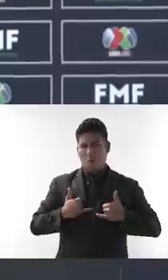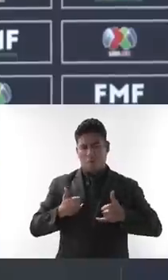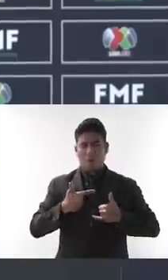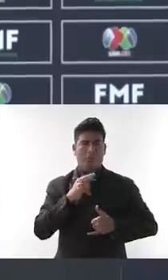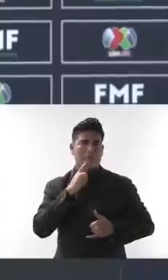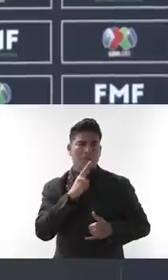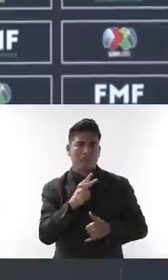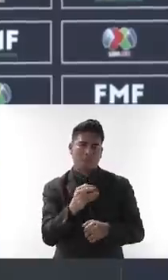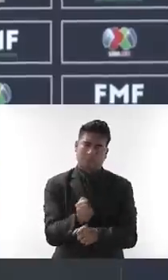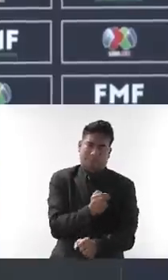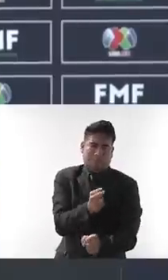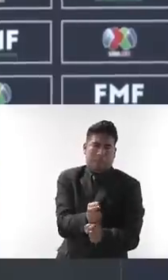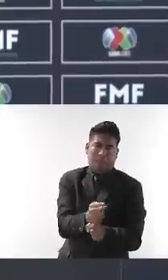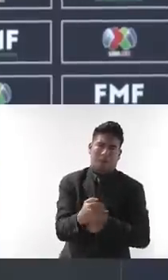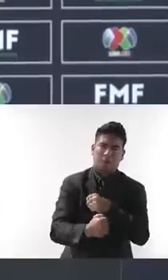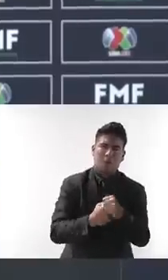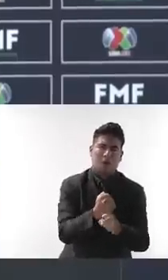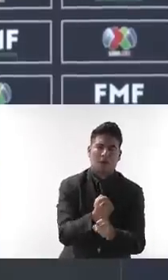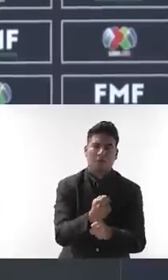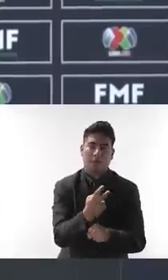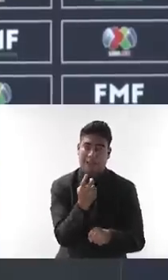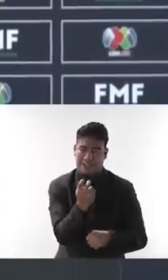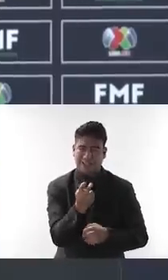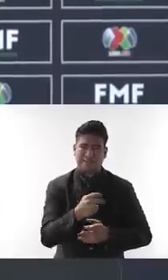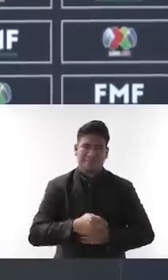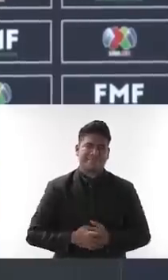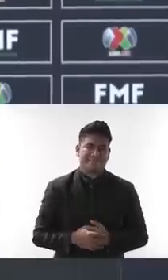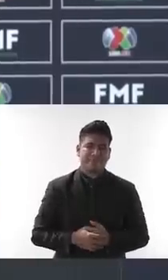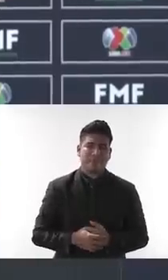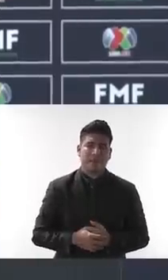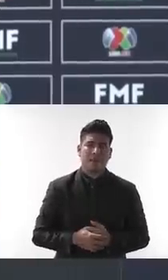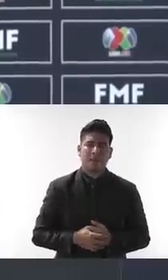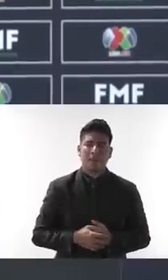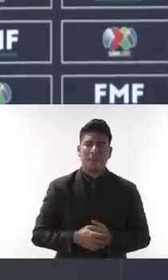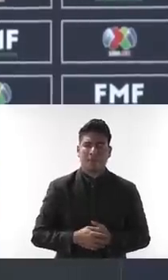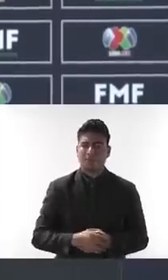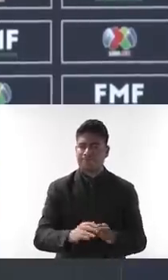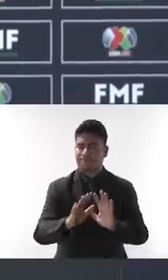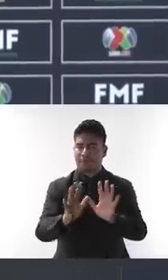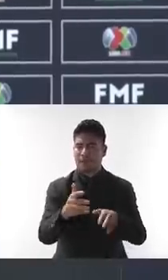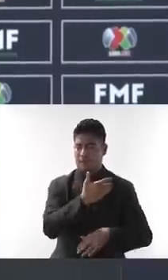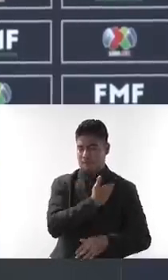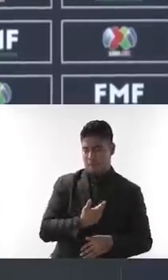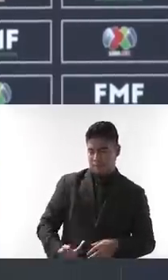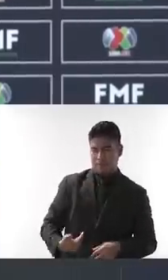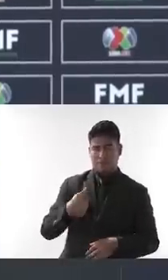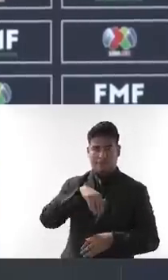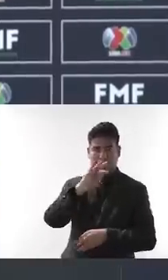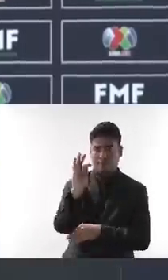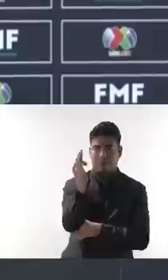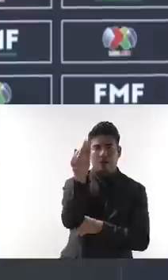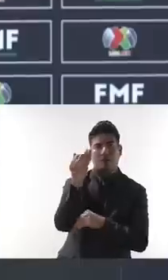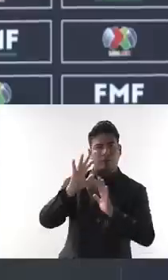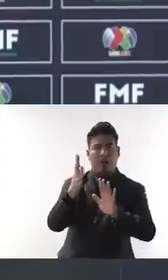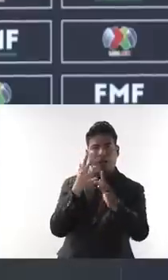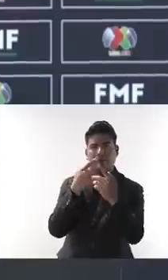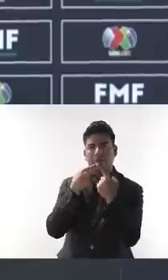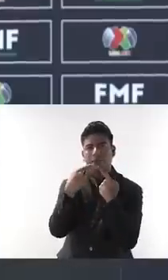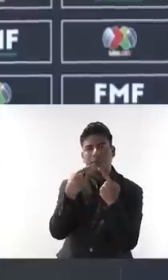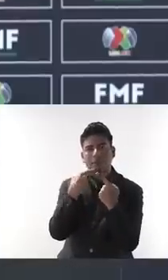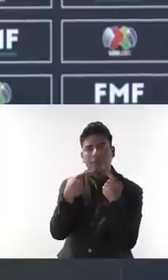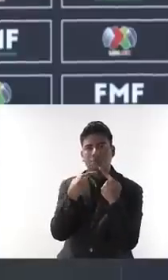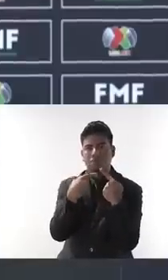positivos, hemos platicado ya con el presidente de la federación respecto a cómo es que